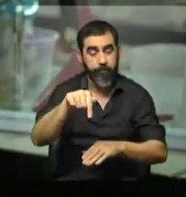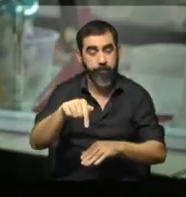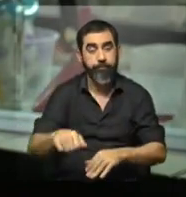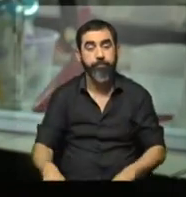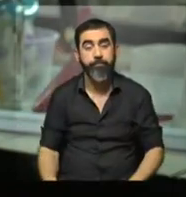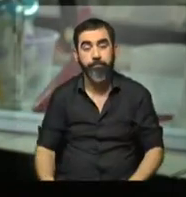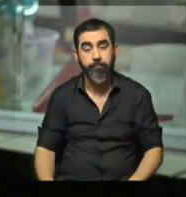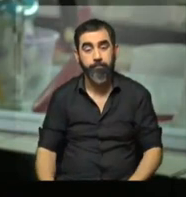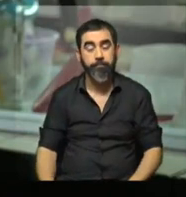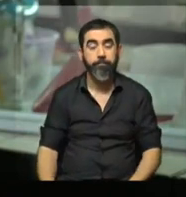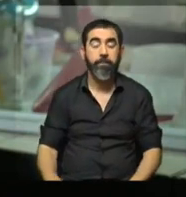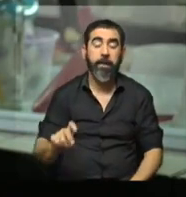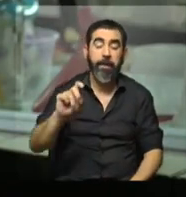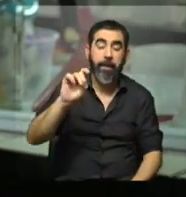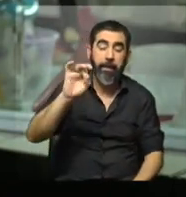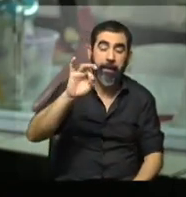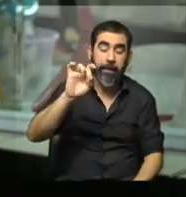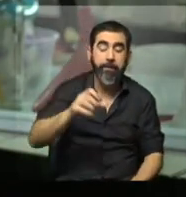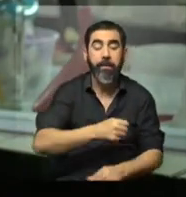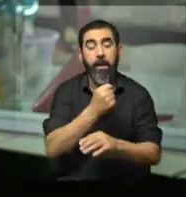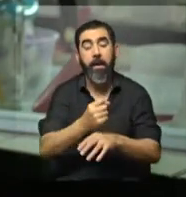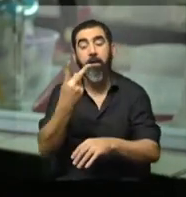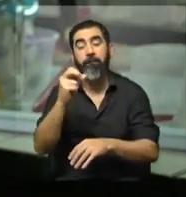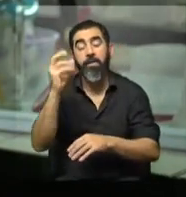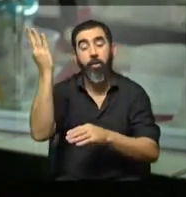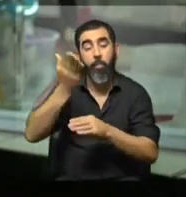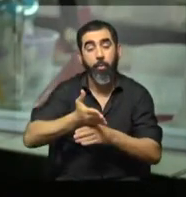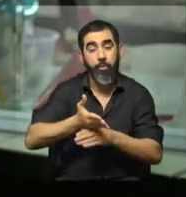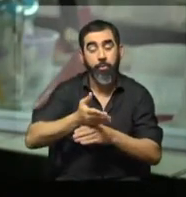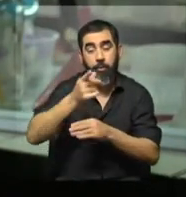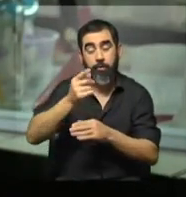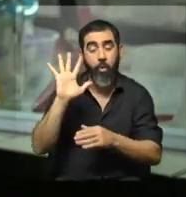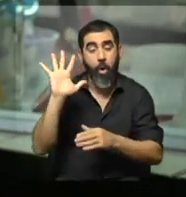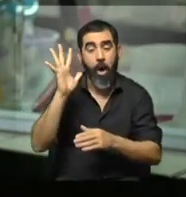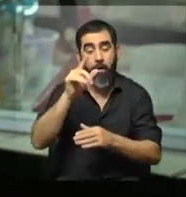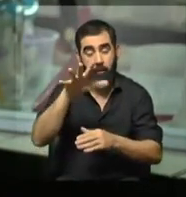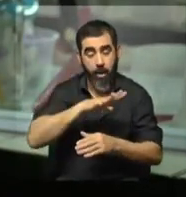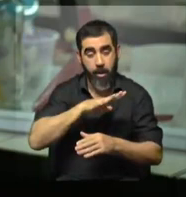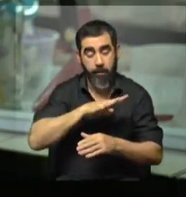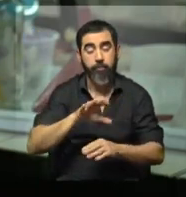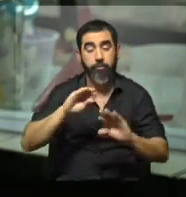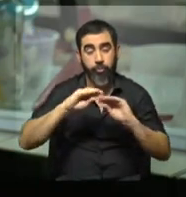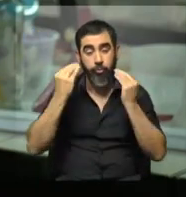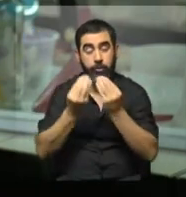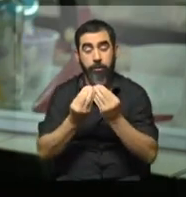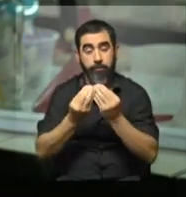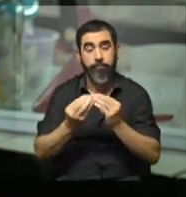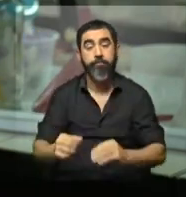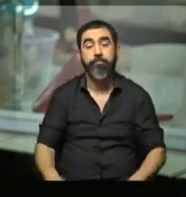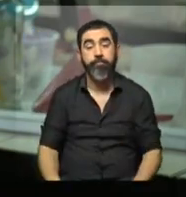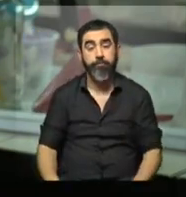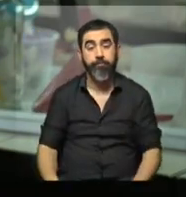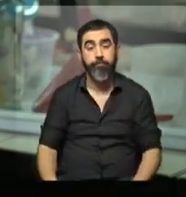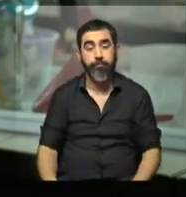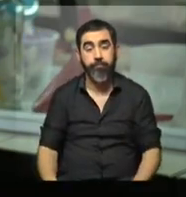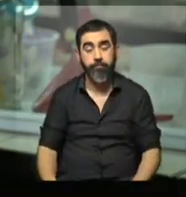valores que rondan entre los 15 al 20% del porcentaje de cobertura total de bosque de esos departamentos,